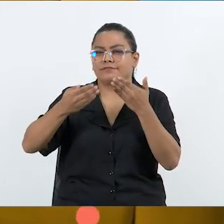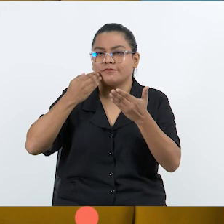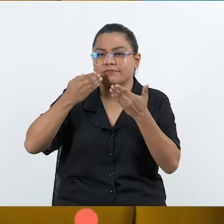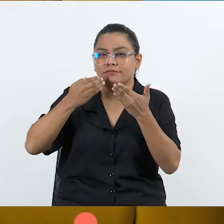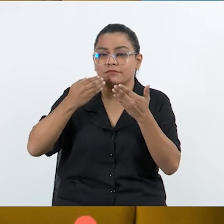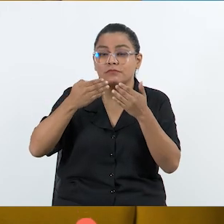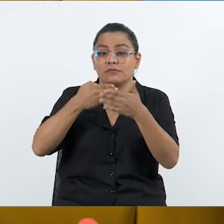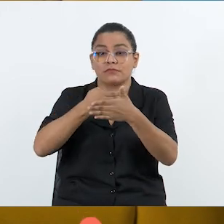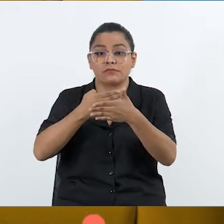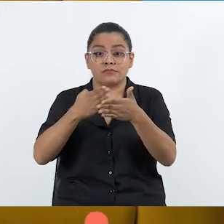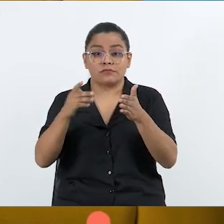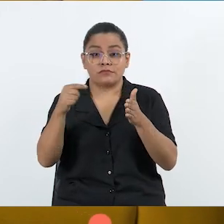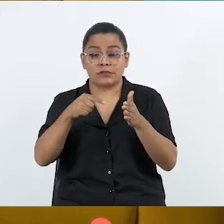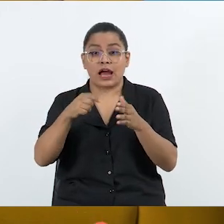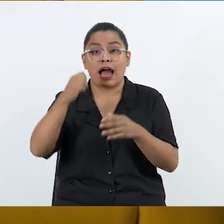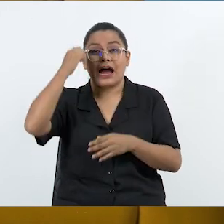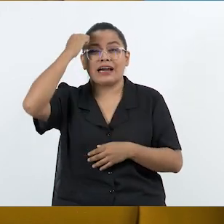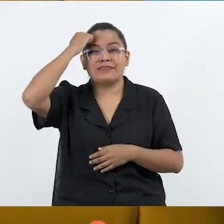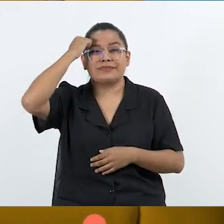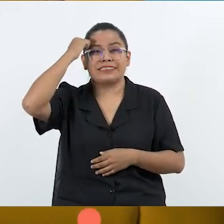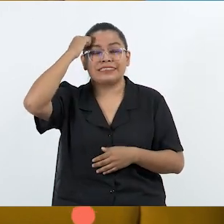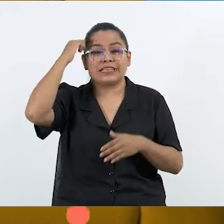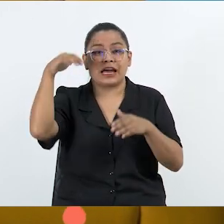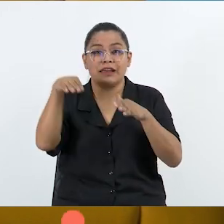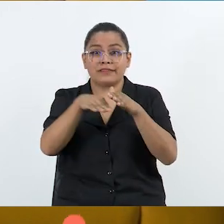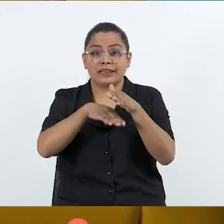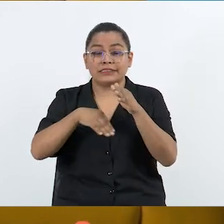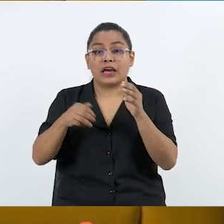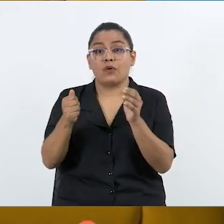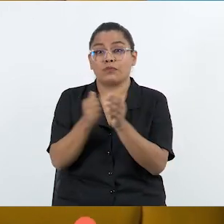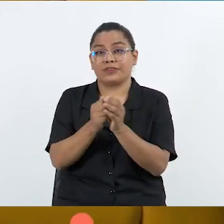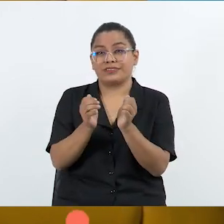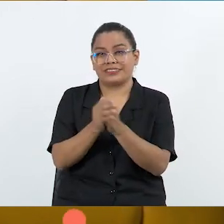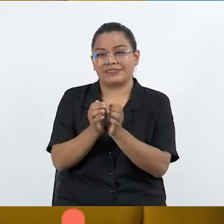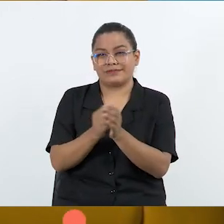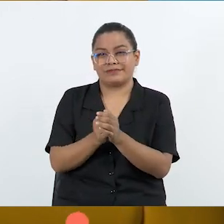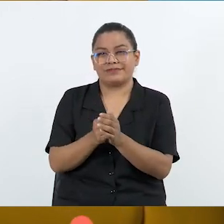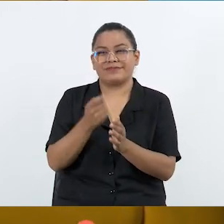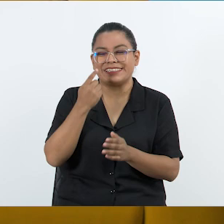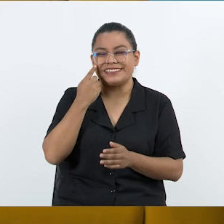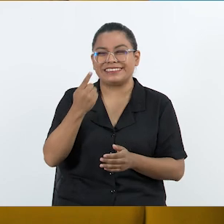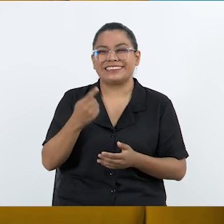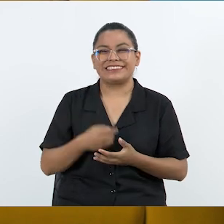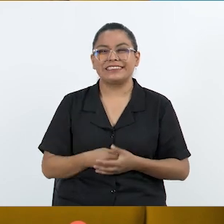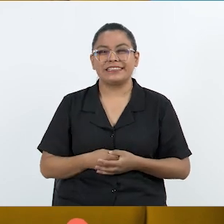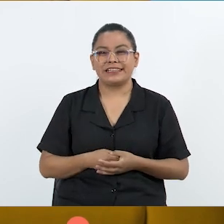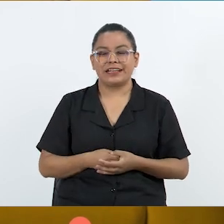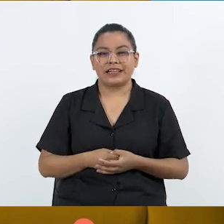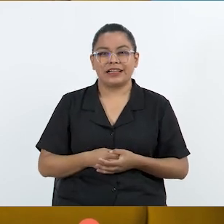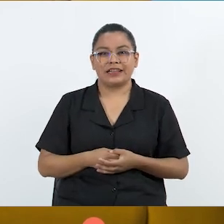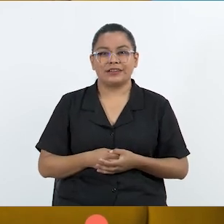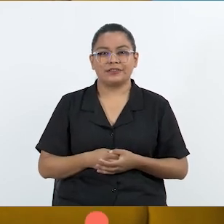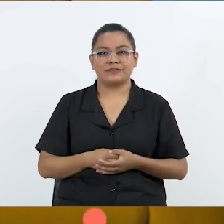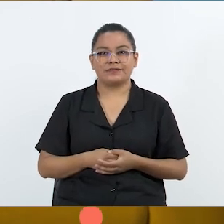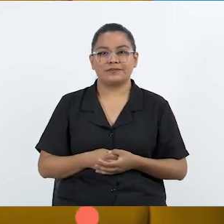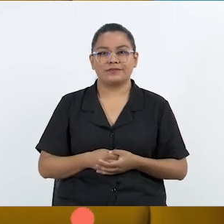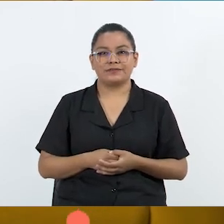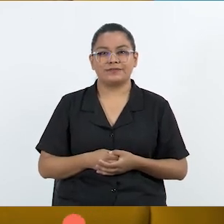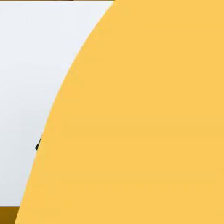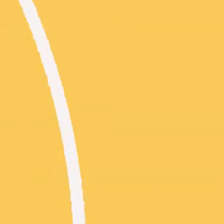cómo llevar al interior del salón de clases el aprendizaje basado en problemas. Vamos contigo,